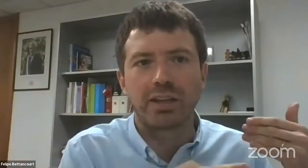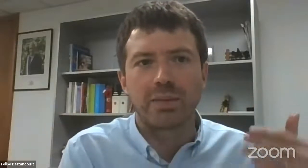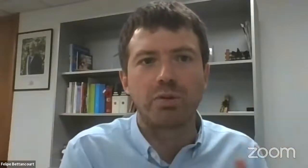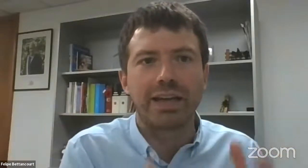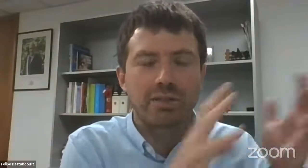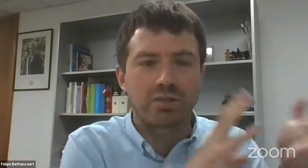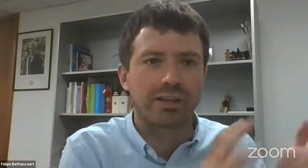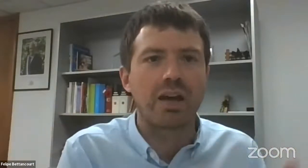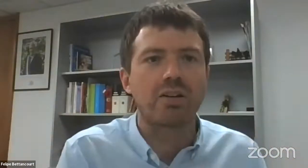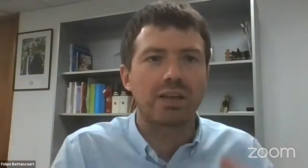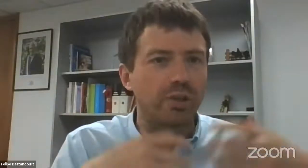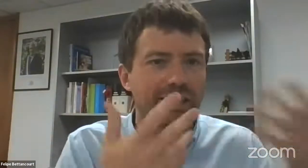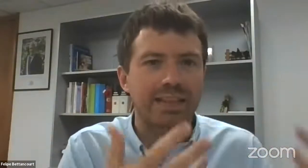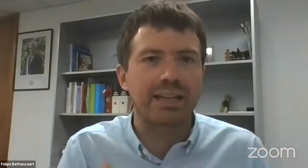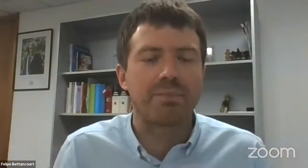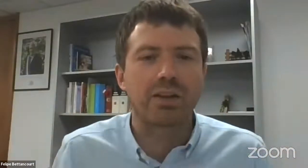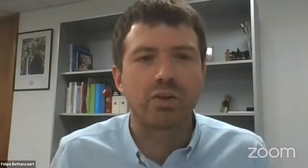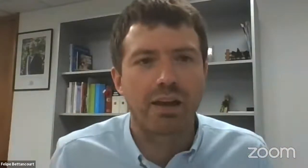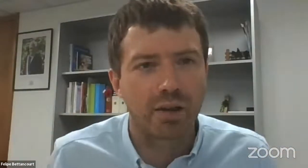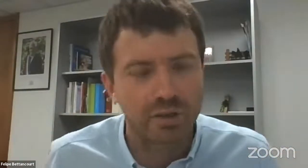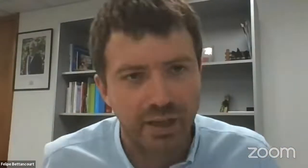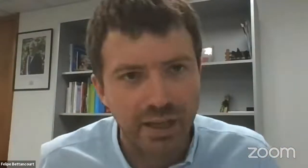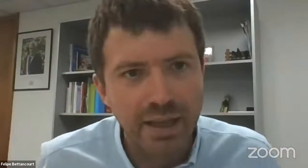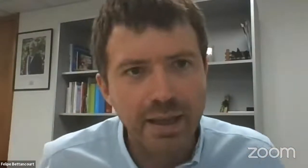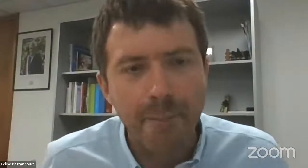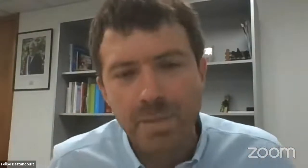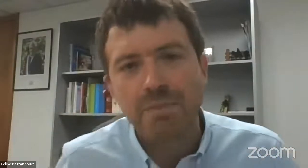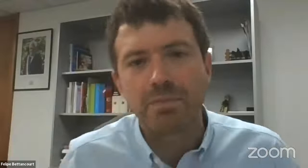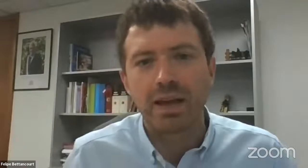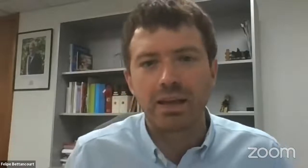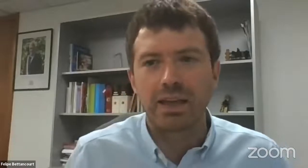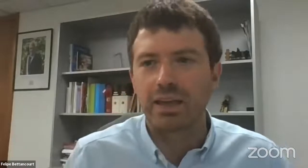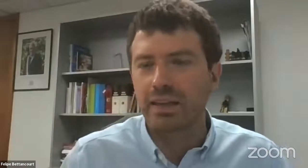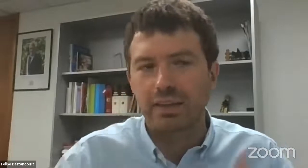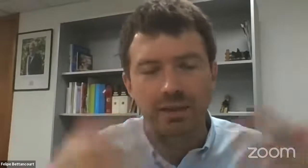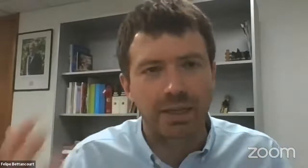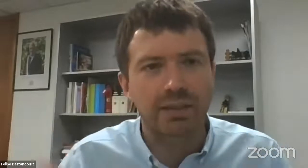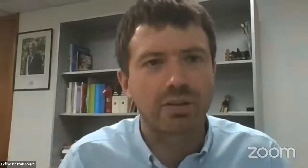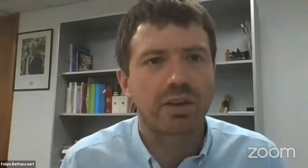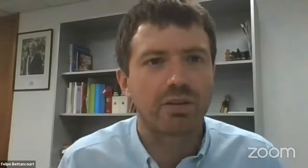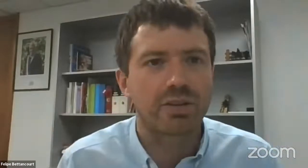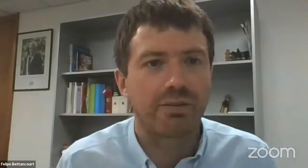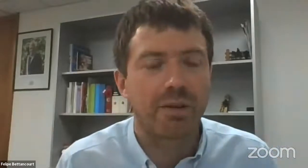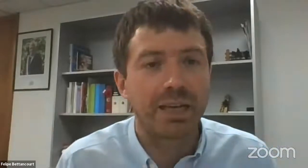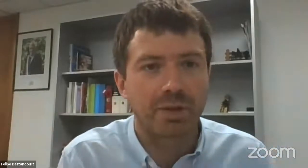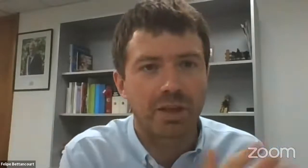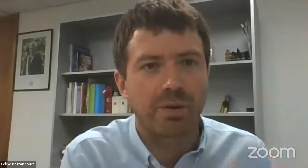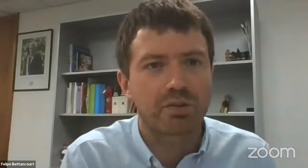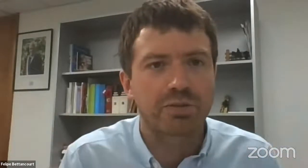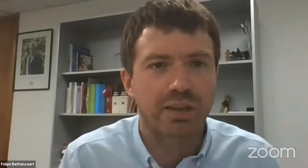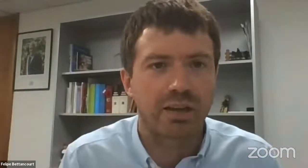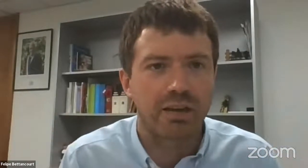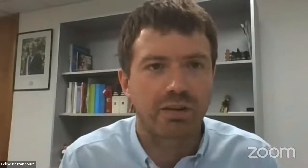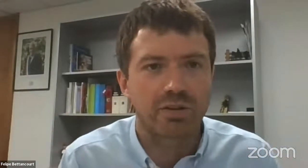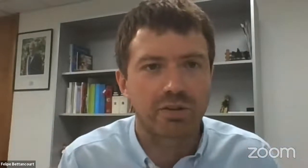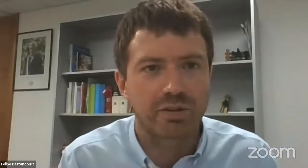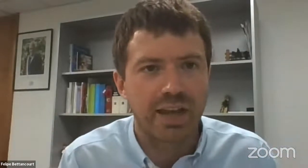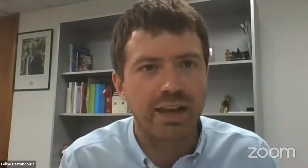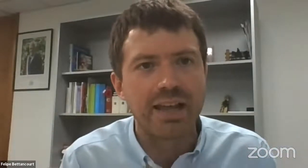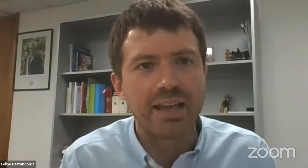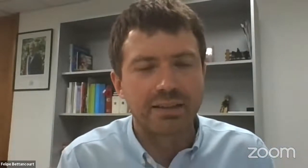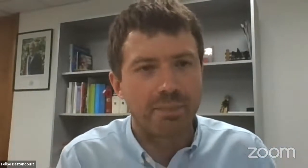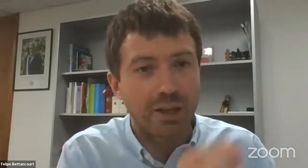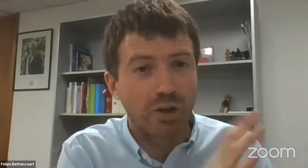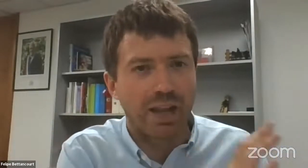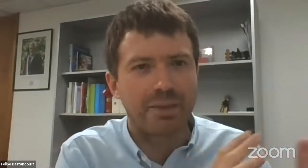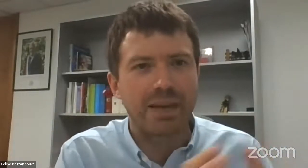construcción de política pública dentro del estado está conectada también con las valuaciones mismas que hace el ministerio desarrollo social y familia por ejemplo la subsecretaria y relación